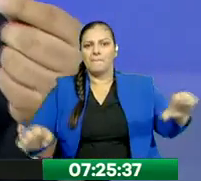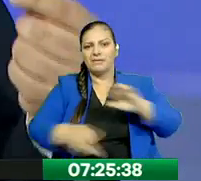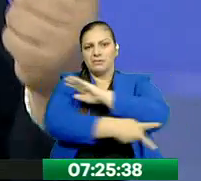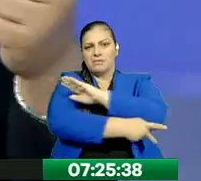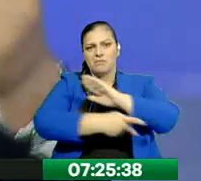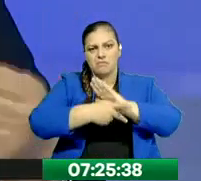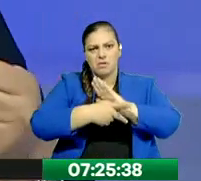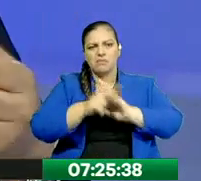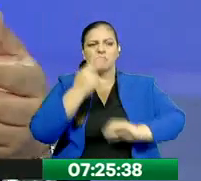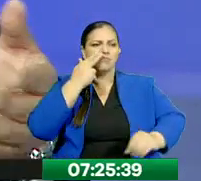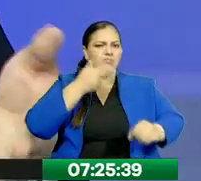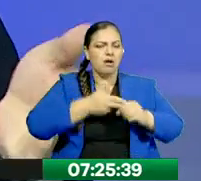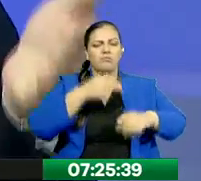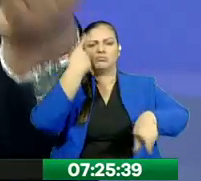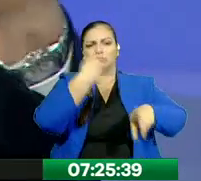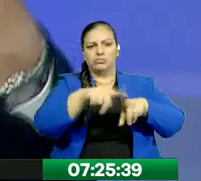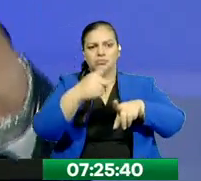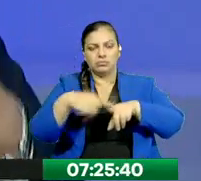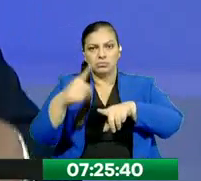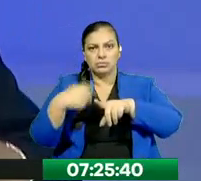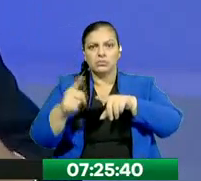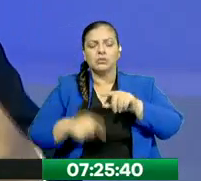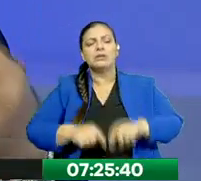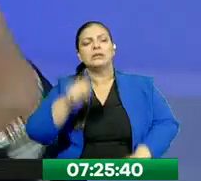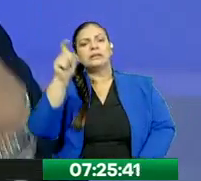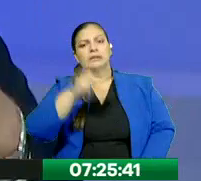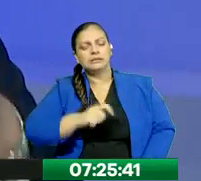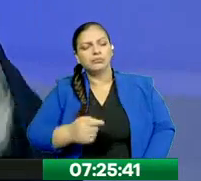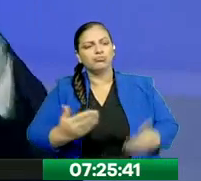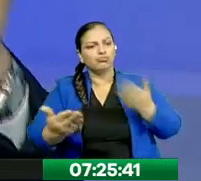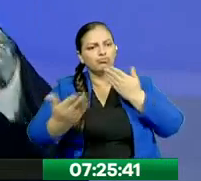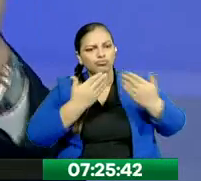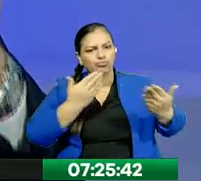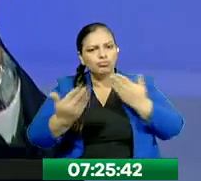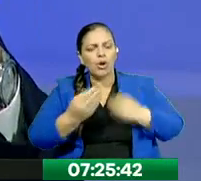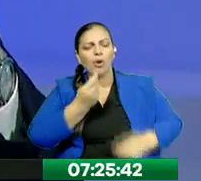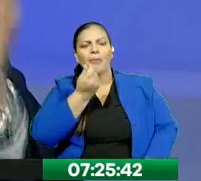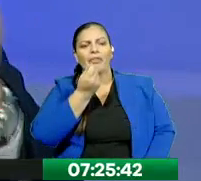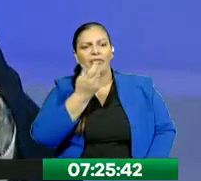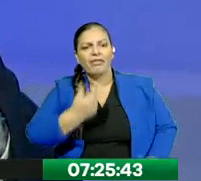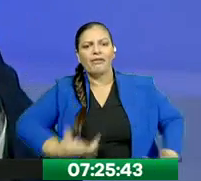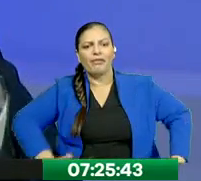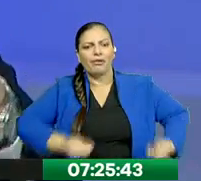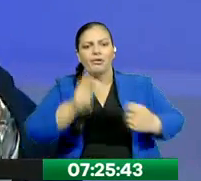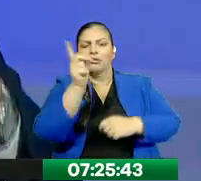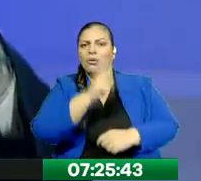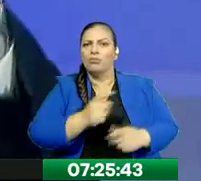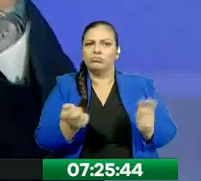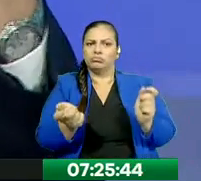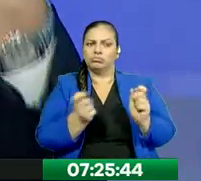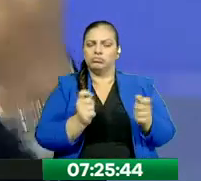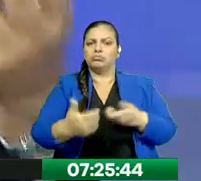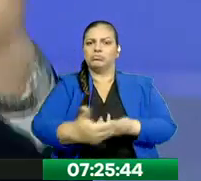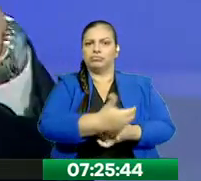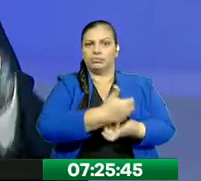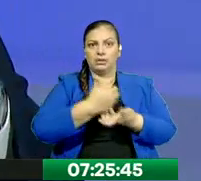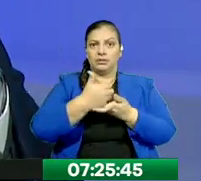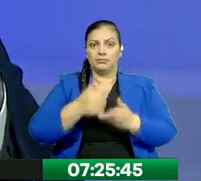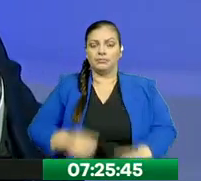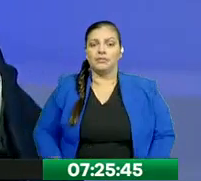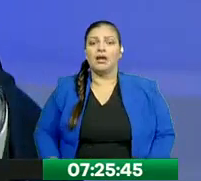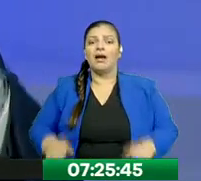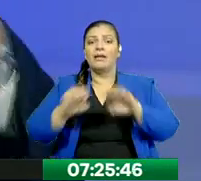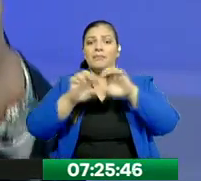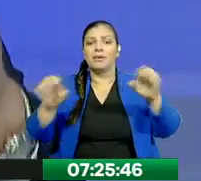entrar en un proceso de eficiencia para mejorar la rentabilidad financiera. Aquí la ley de empresas públicas, por ejemplo, ha orientado mal el